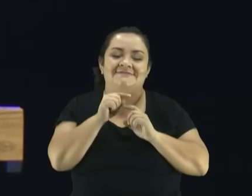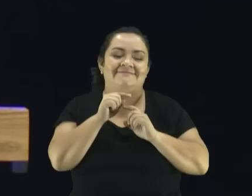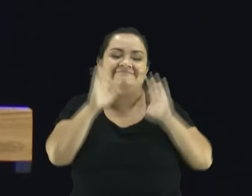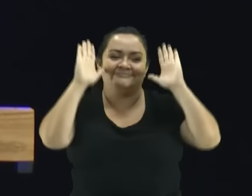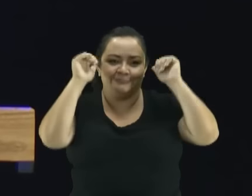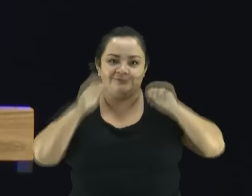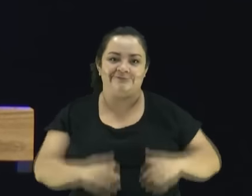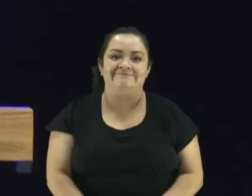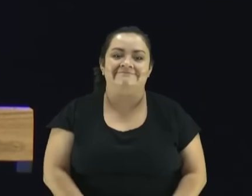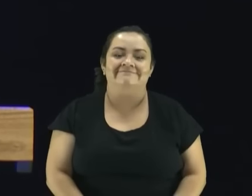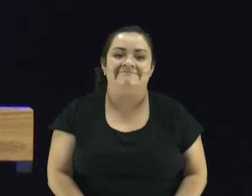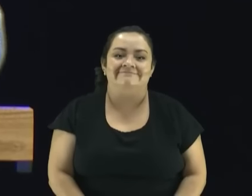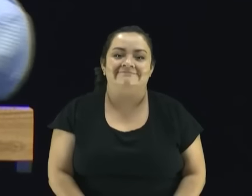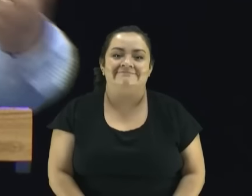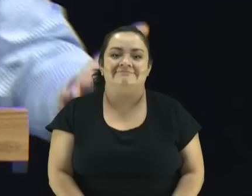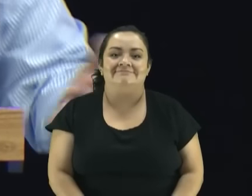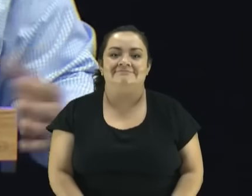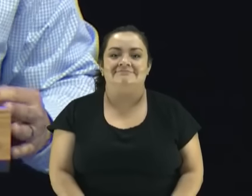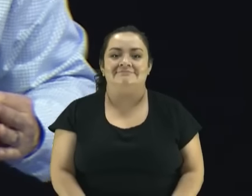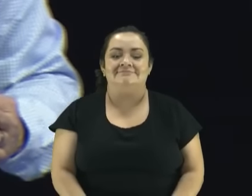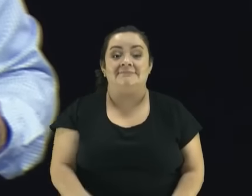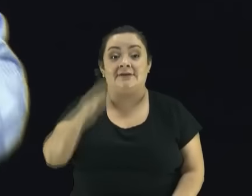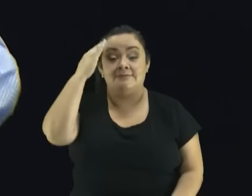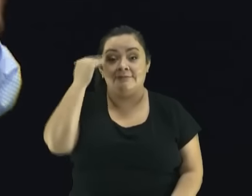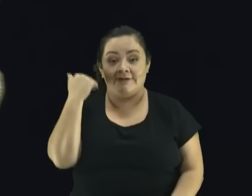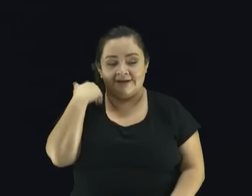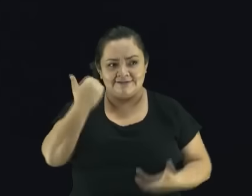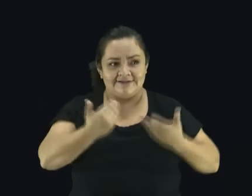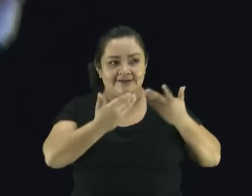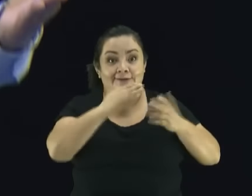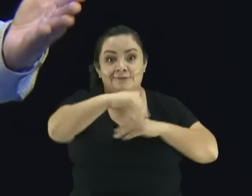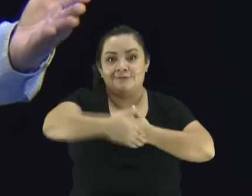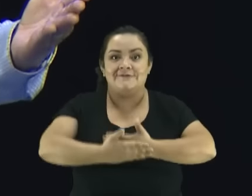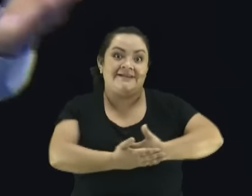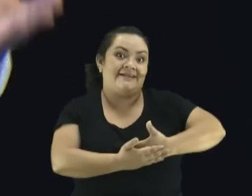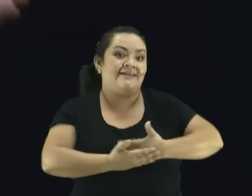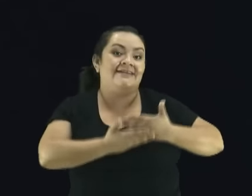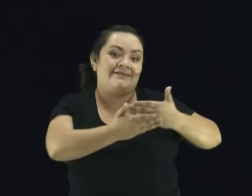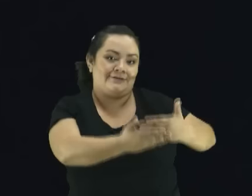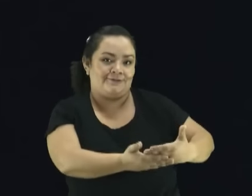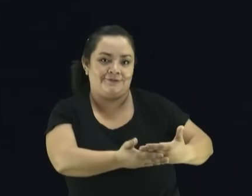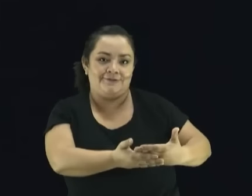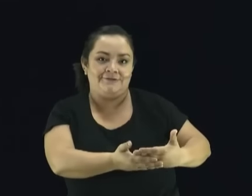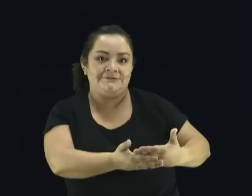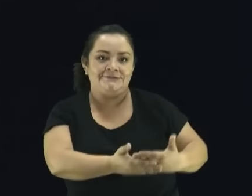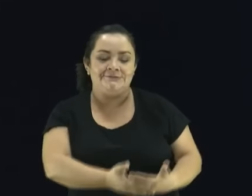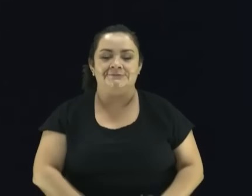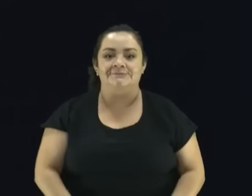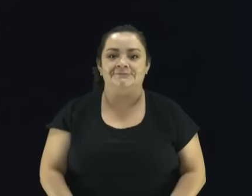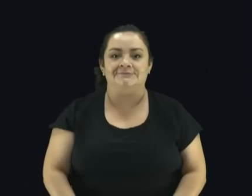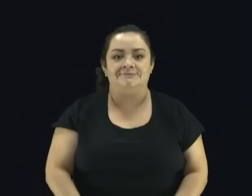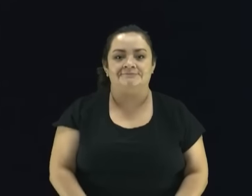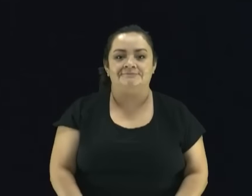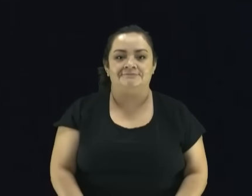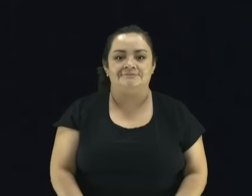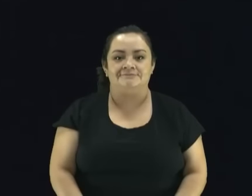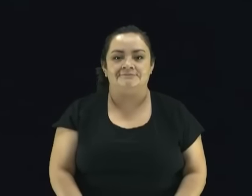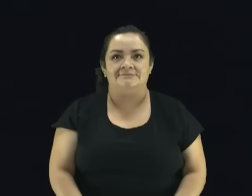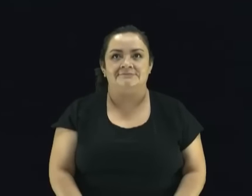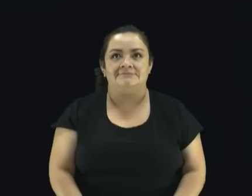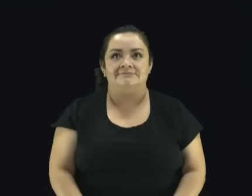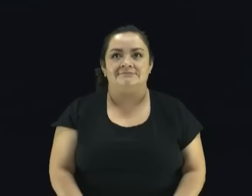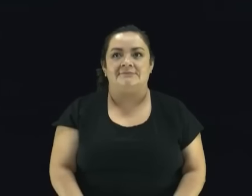animal cuando una mujer te ha regalado un hijo en ese sentido que los da Dios dice que son herencias de Jehová Así que nadie